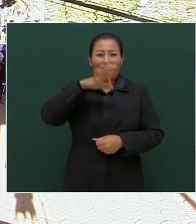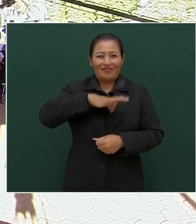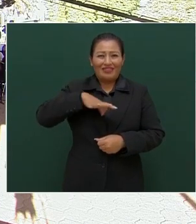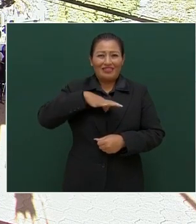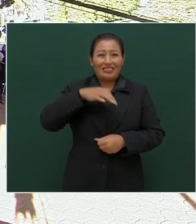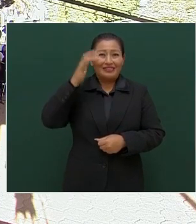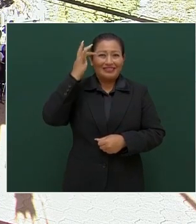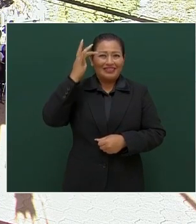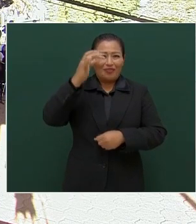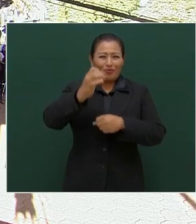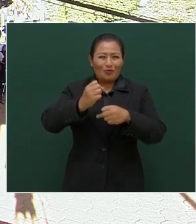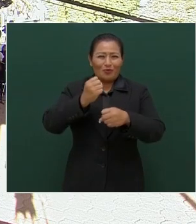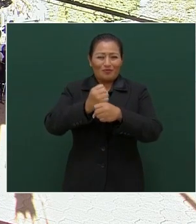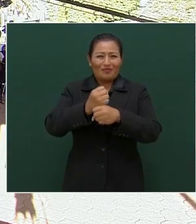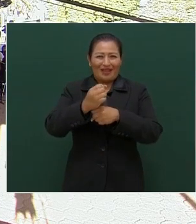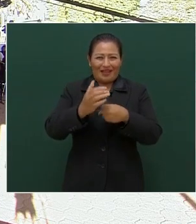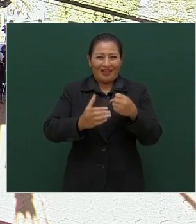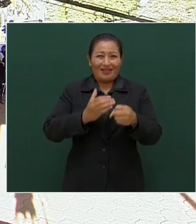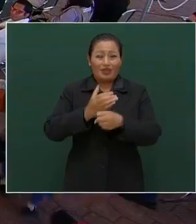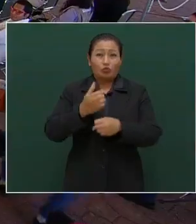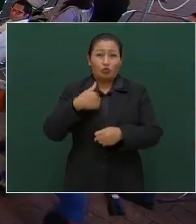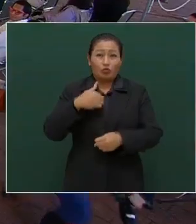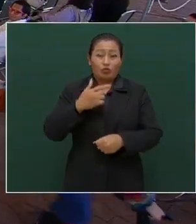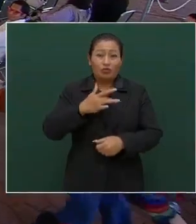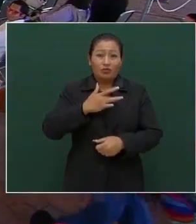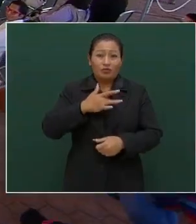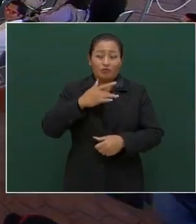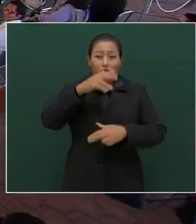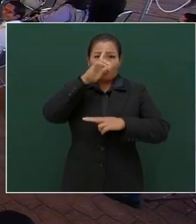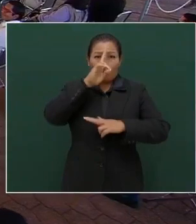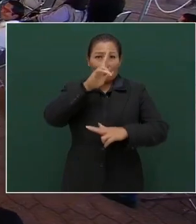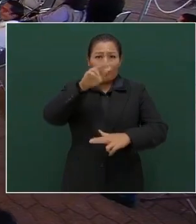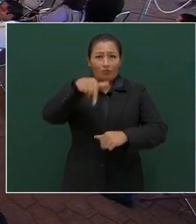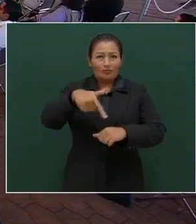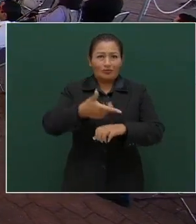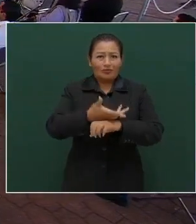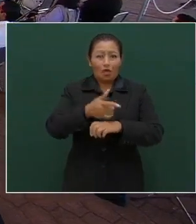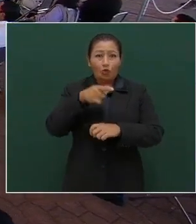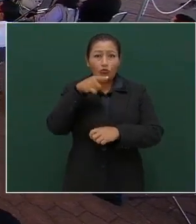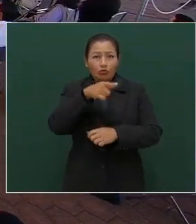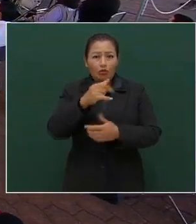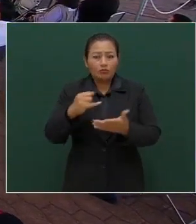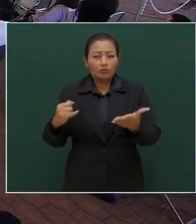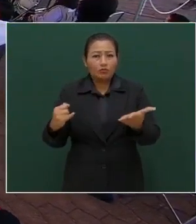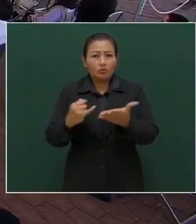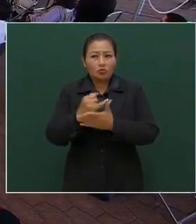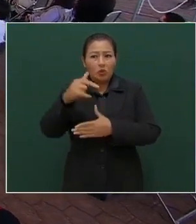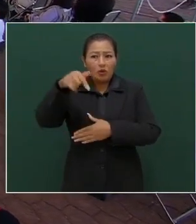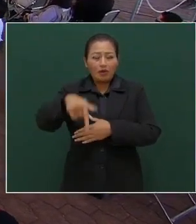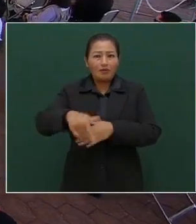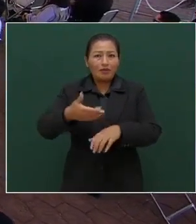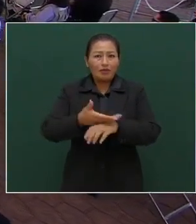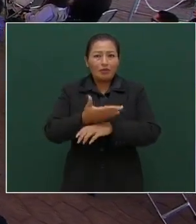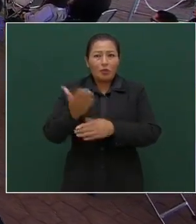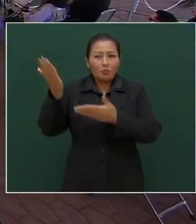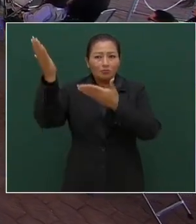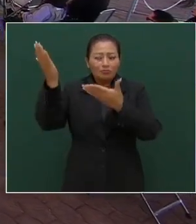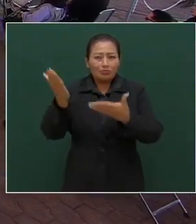su cumpleaños. Estamos realmente muy honrados en Sonora de su presencia, que haya decidido venir a nuestro estado para